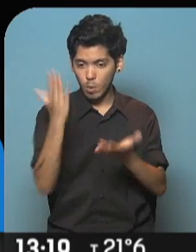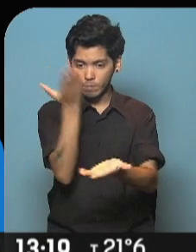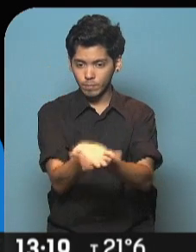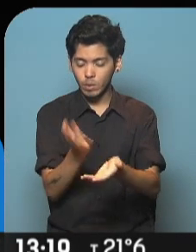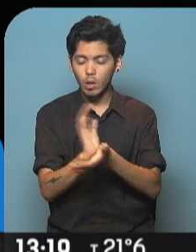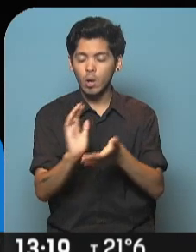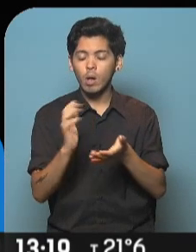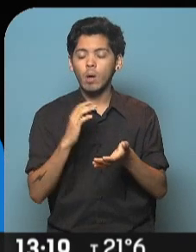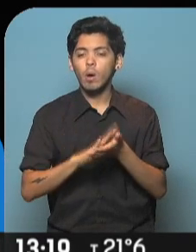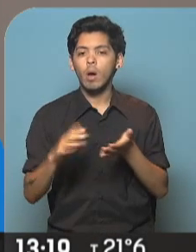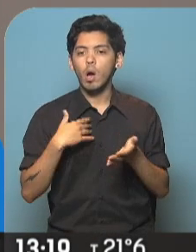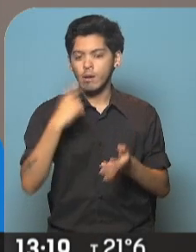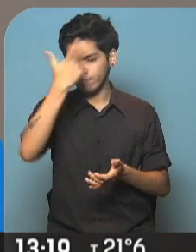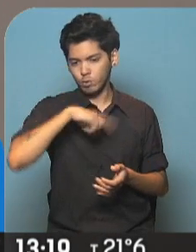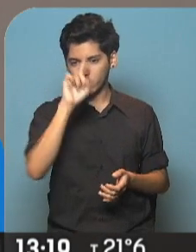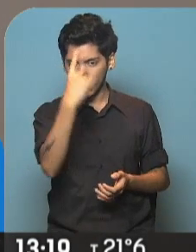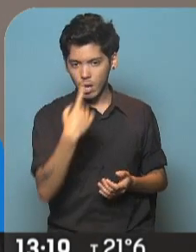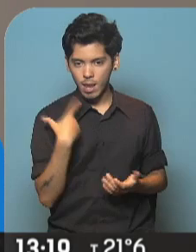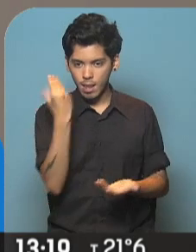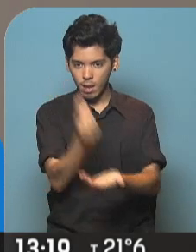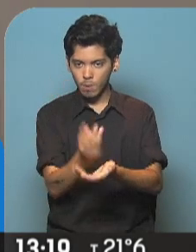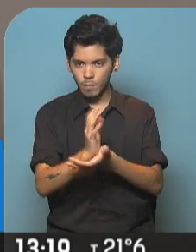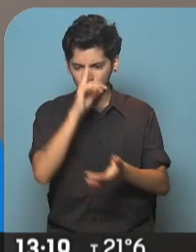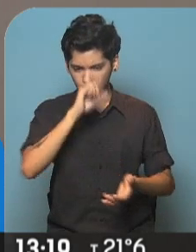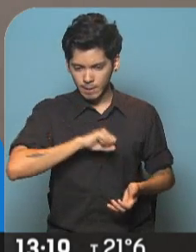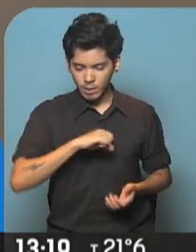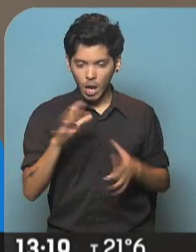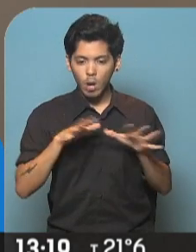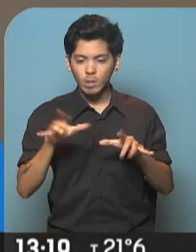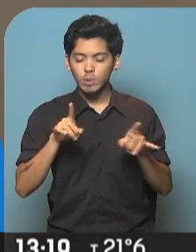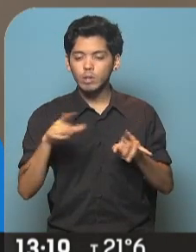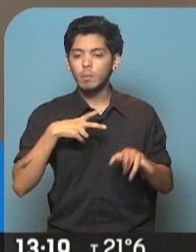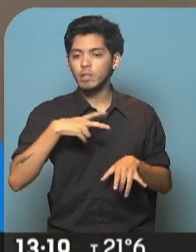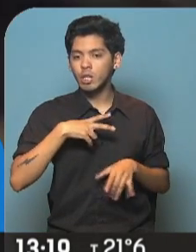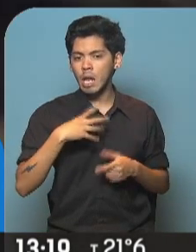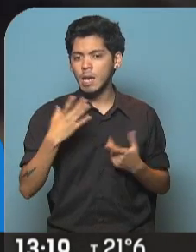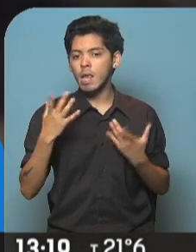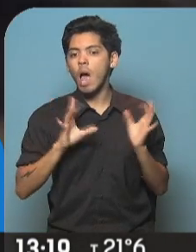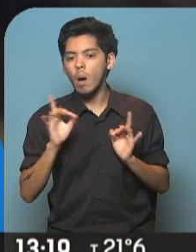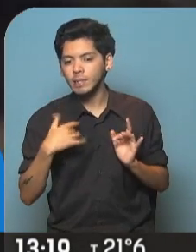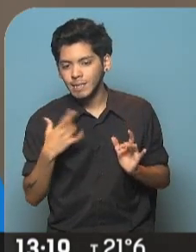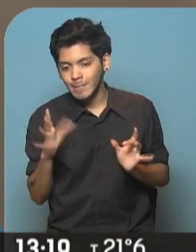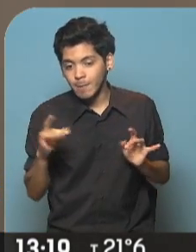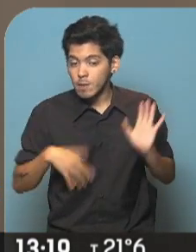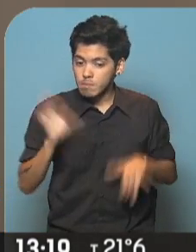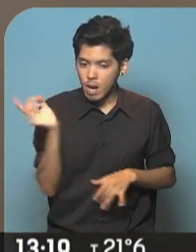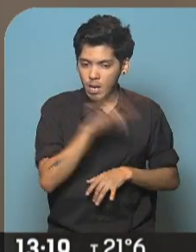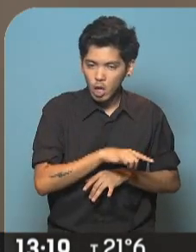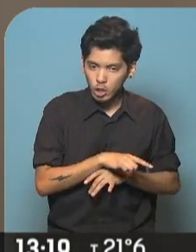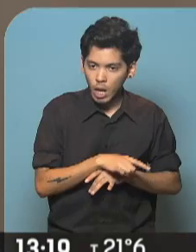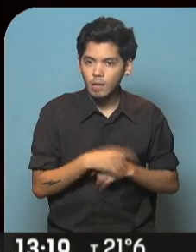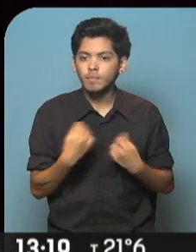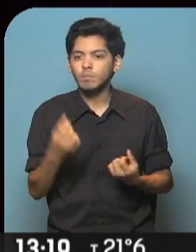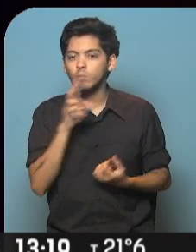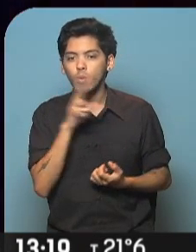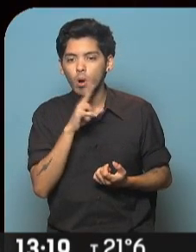cómo atravesarlos, a su vez el coraje para hacerse cargo de situaciones personales que por ahí son mucho más difíciles. Valeria Bertuccelli, un